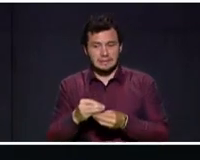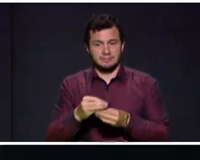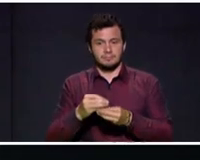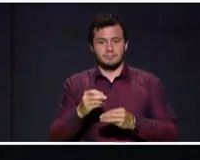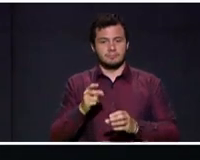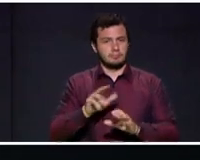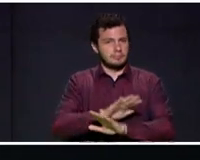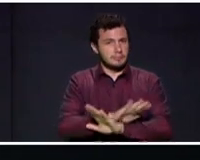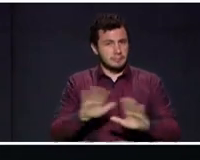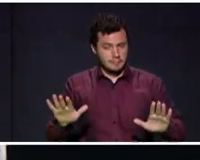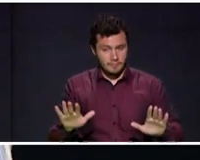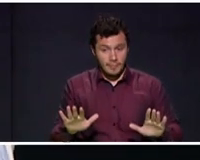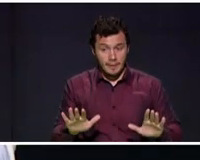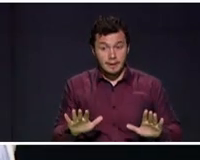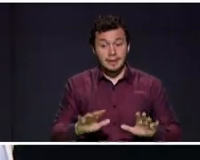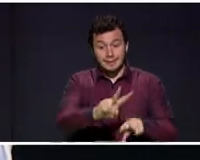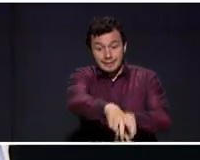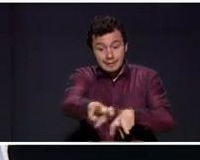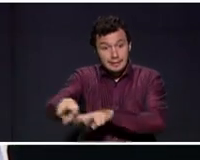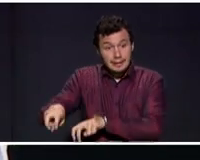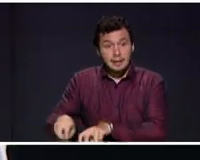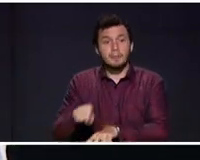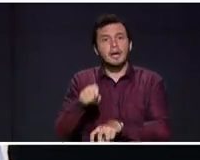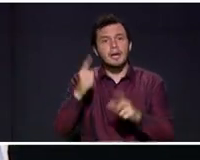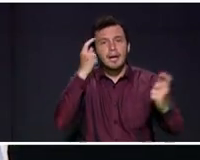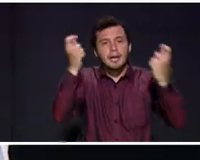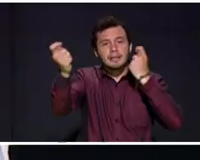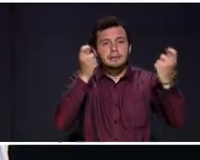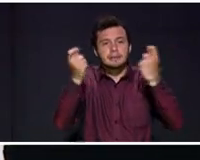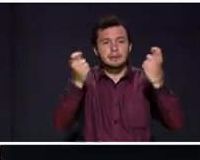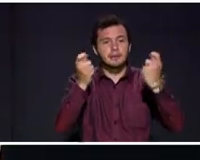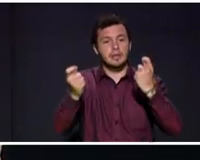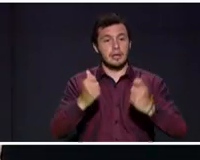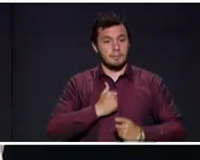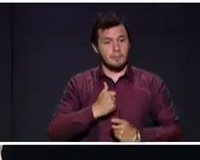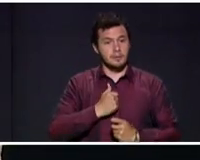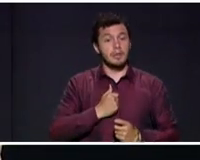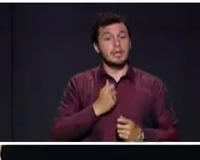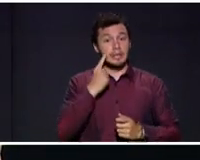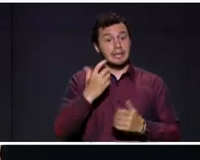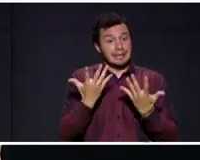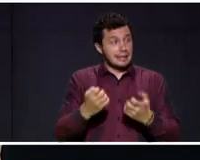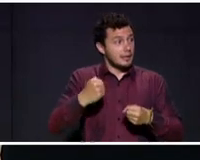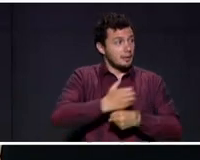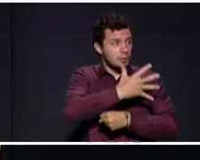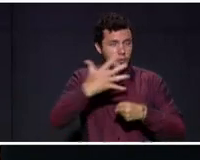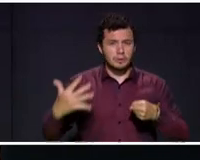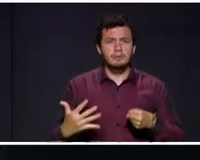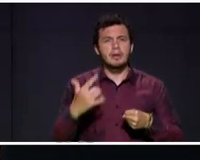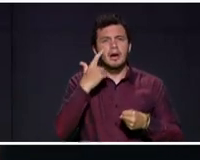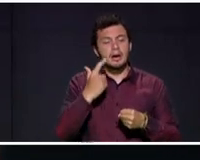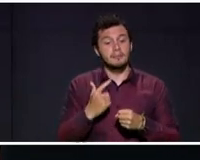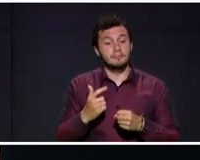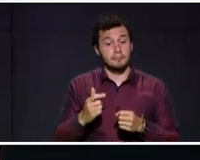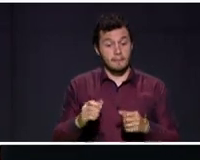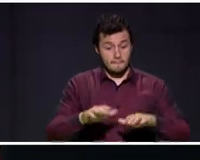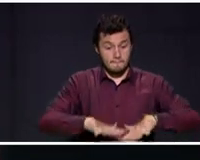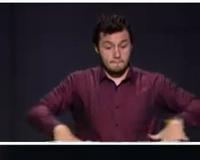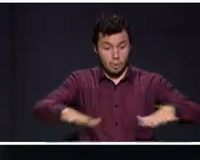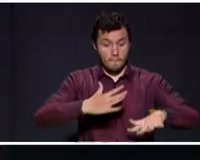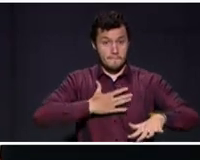en el tema del agro vamos a implementar la estrategia que denominado plan productividad y defensa de la propiedad privada logística